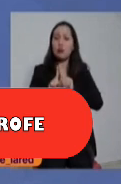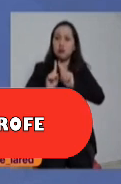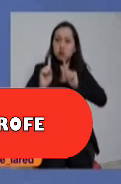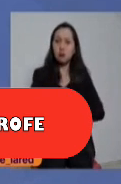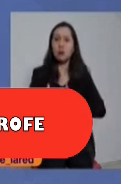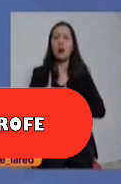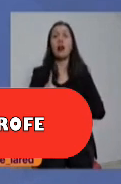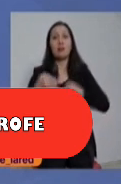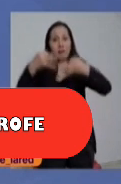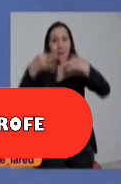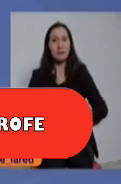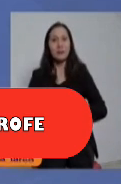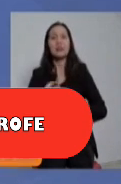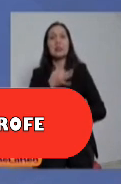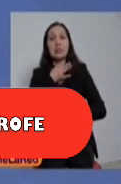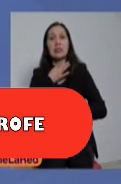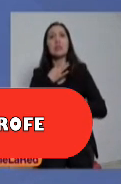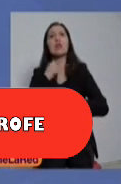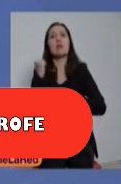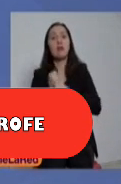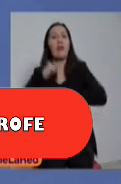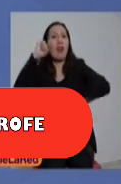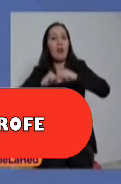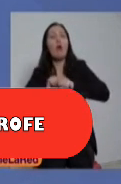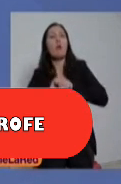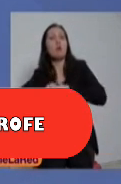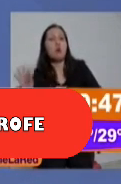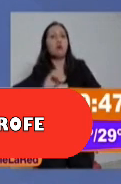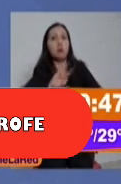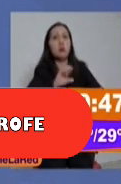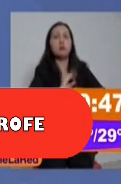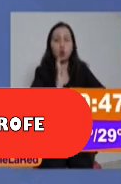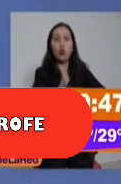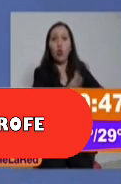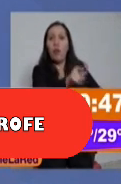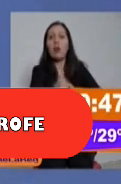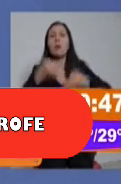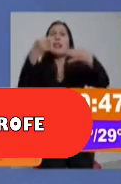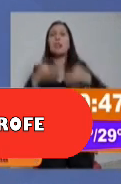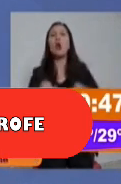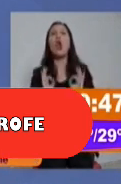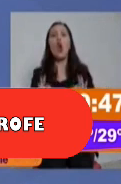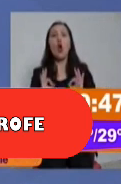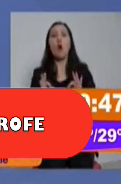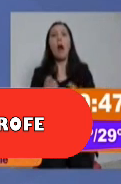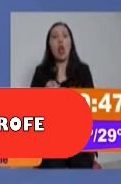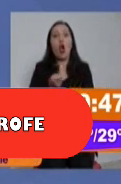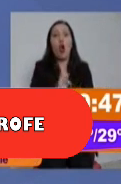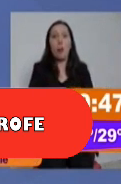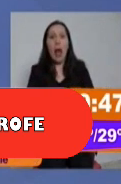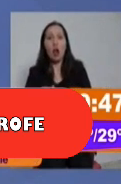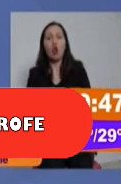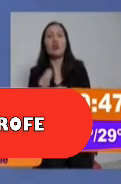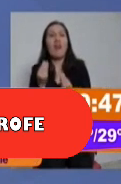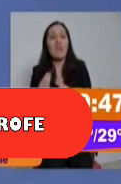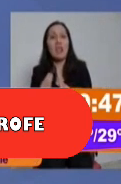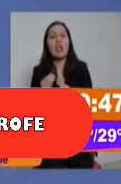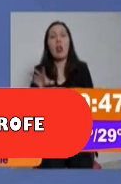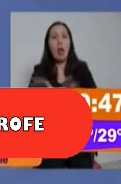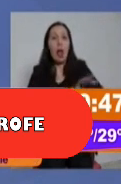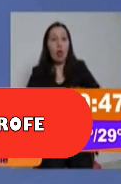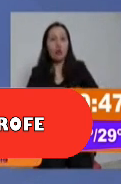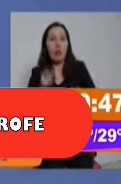establecido, garantizar la cadena de producción y distribución para asegurar el normal abastecimiento de bienes